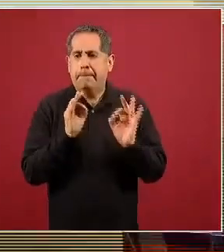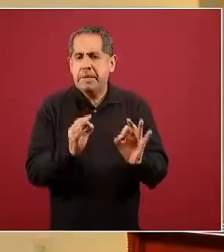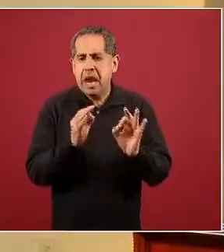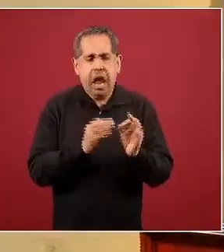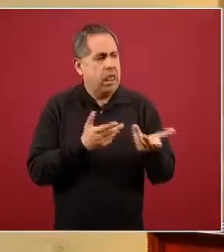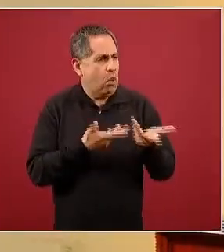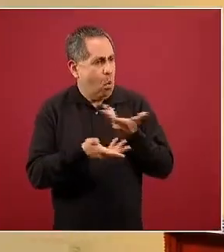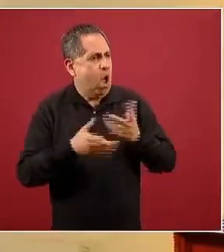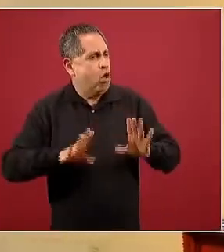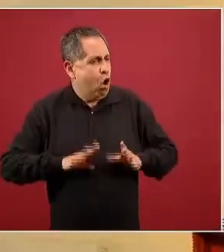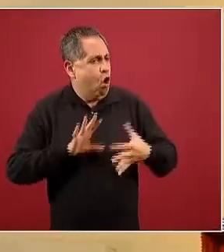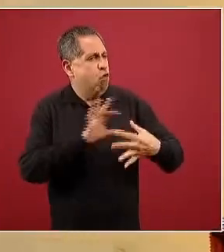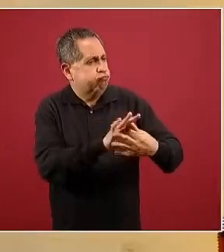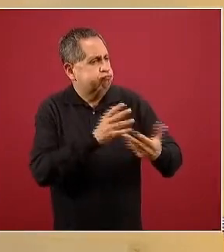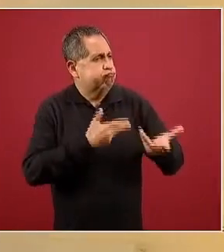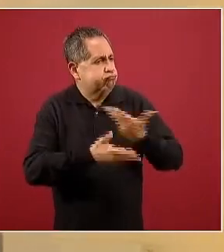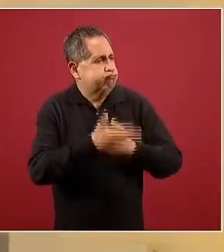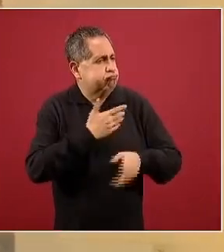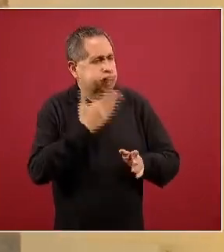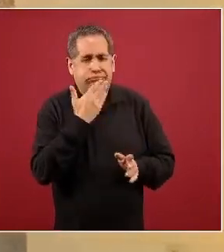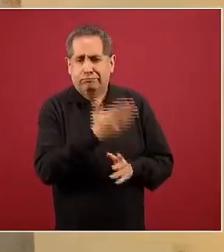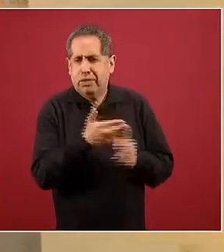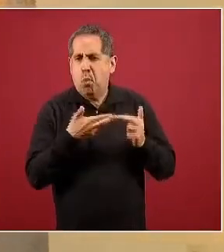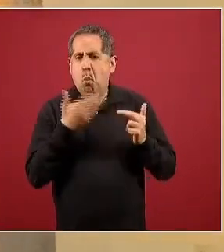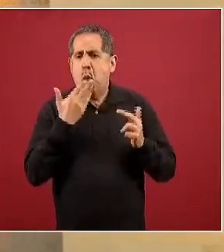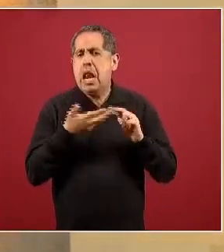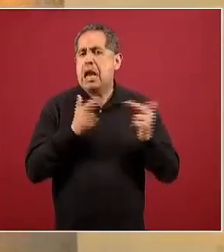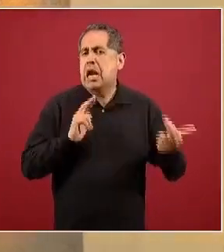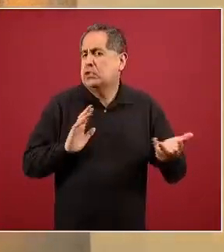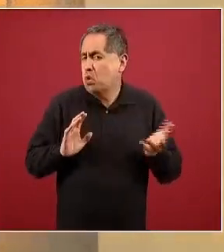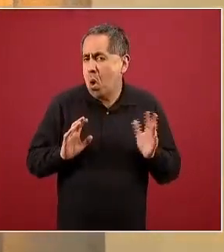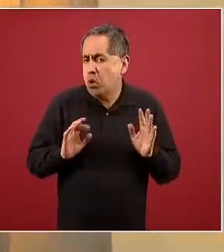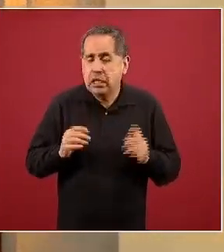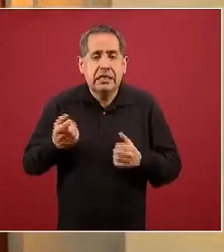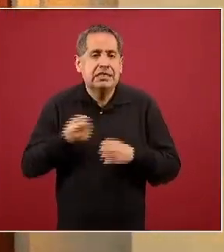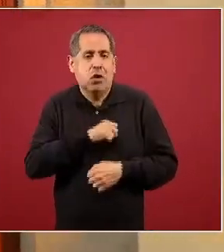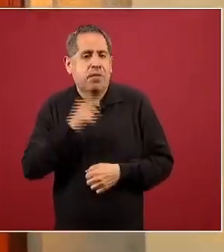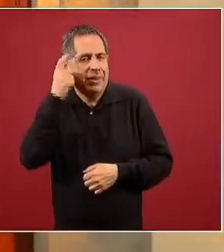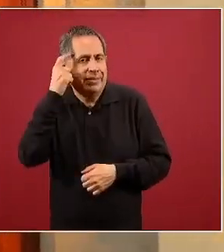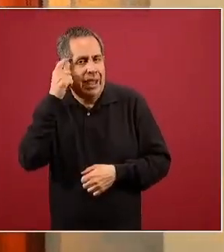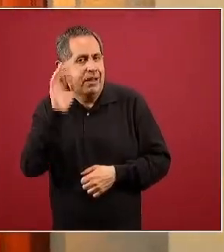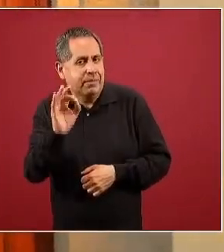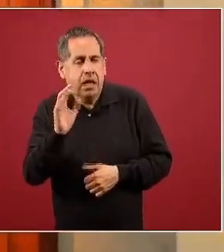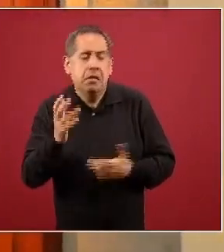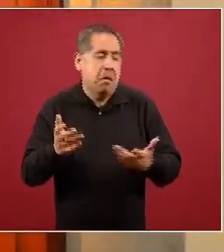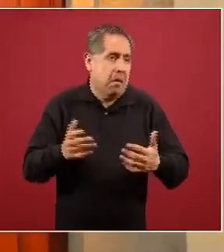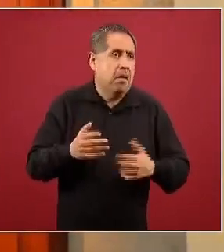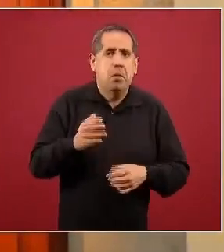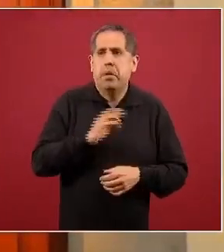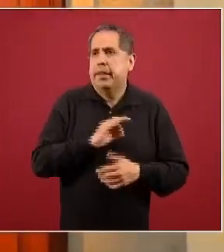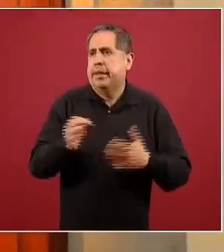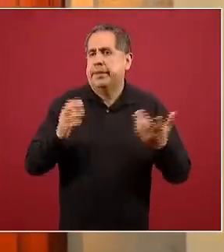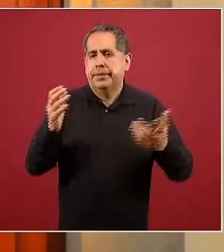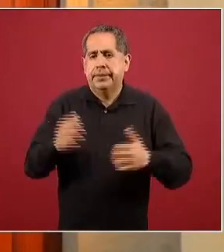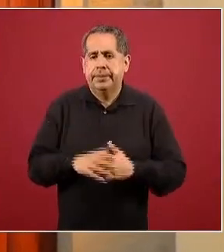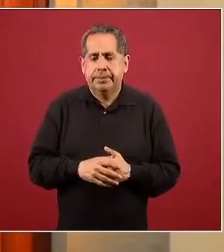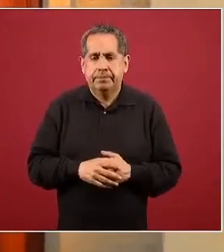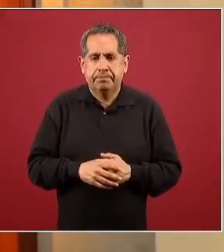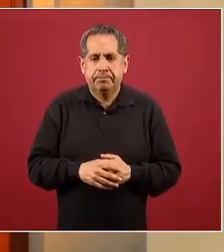interpersonales adecuadas y sanas, para poder ser